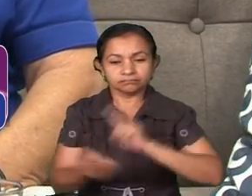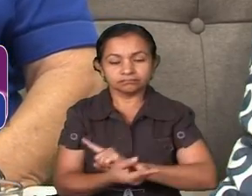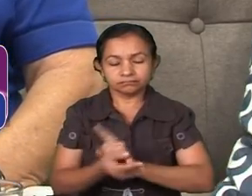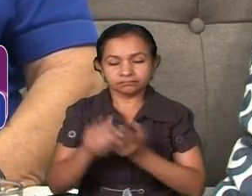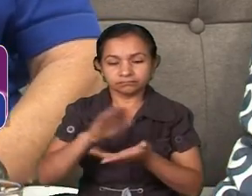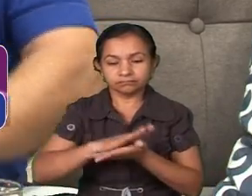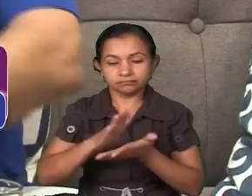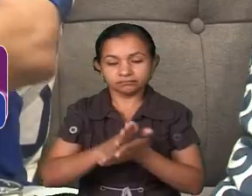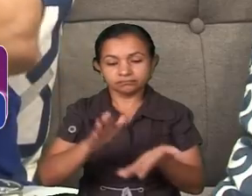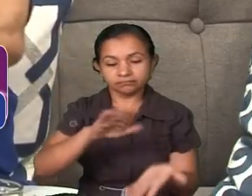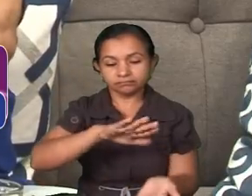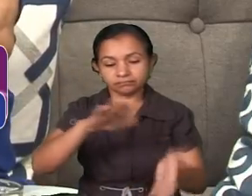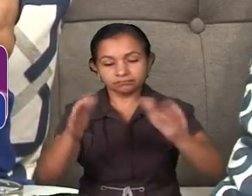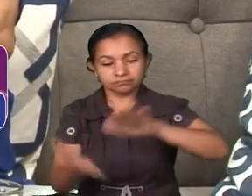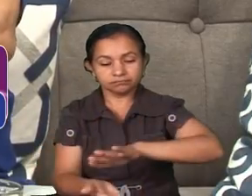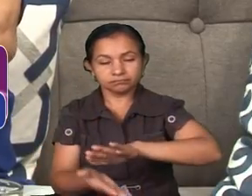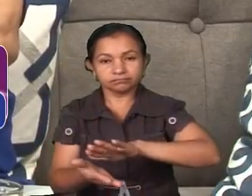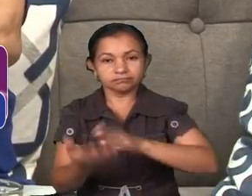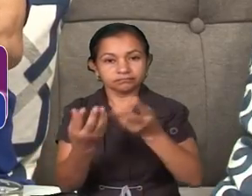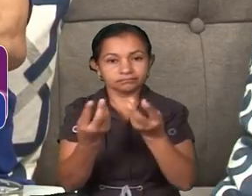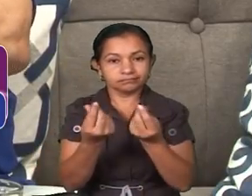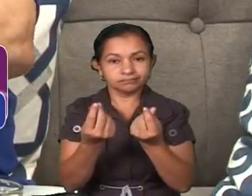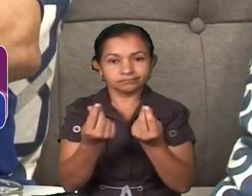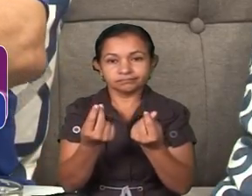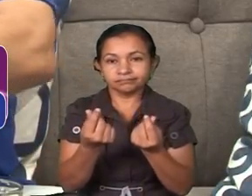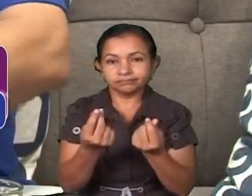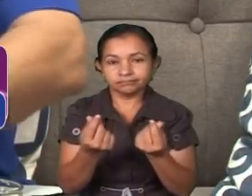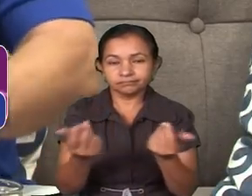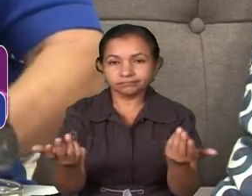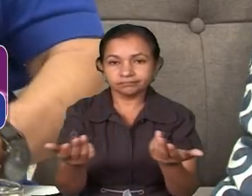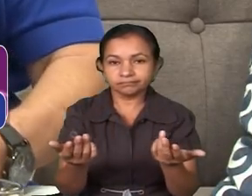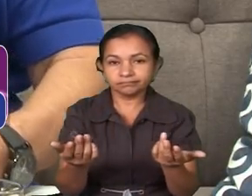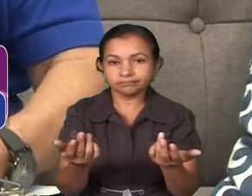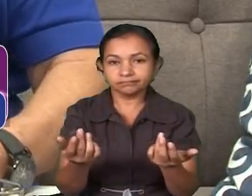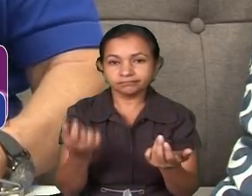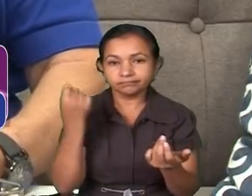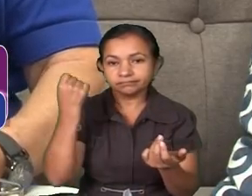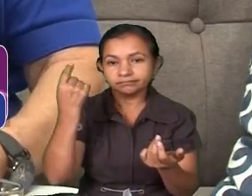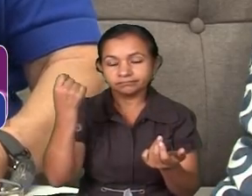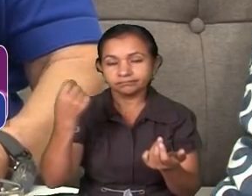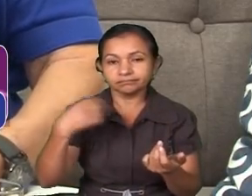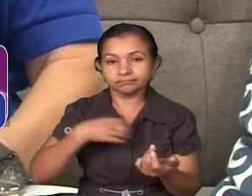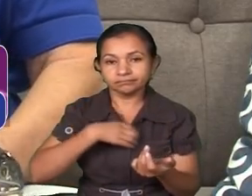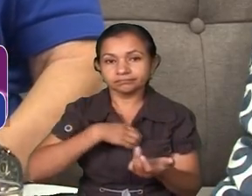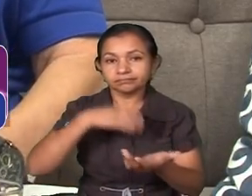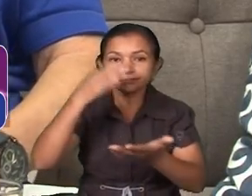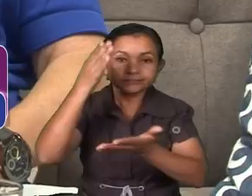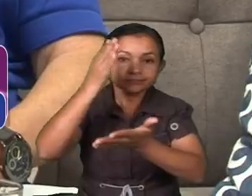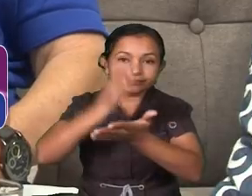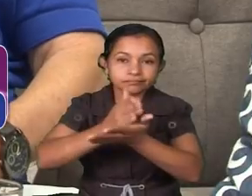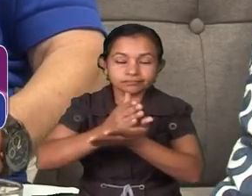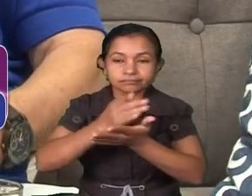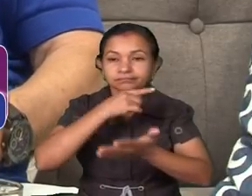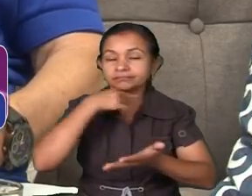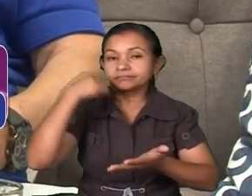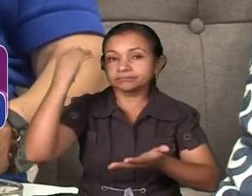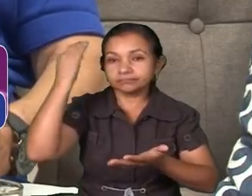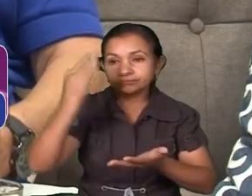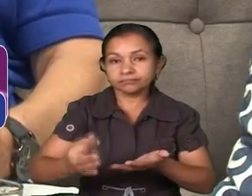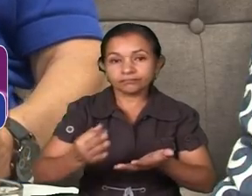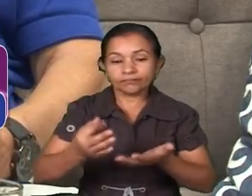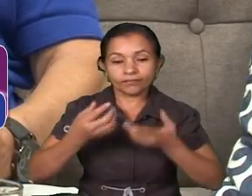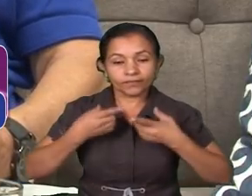tortilla por dinero, por falta de convicción, por falta de firmeza, por falta